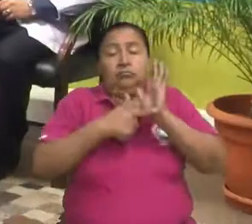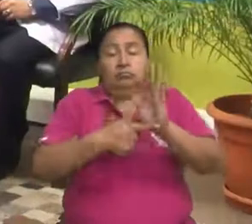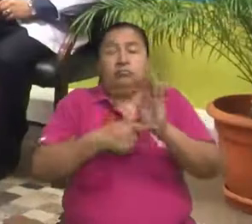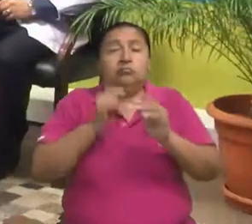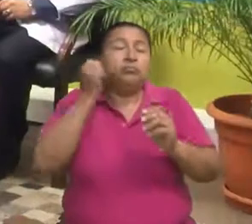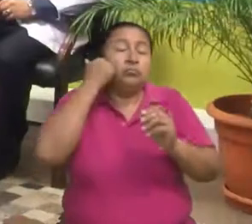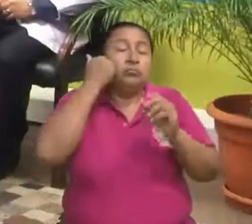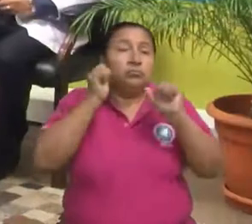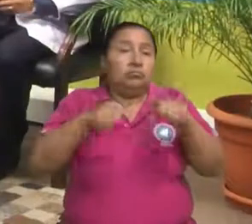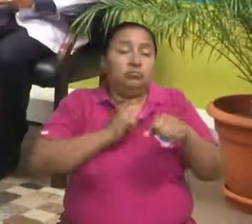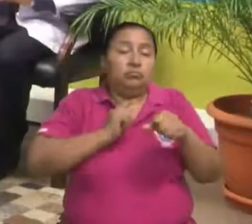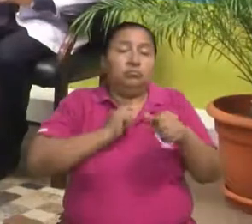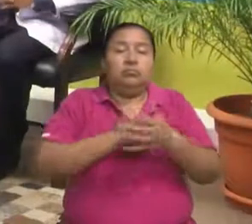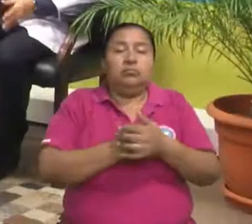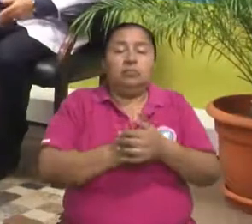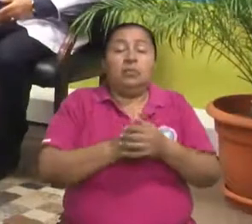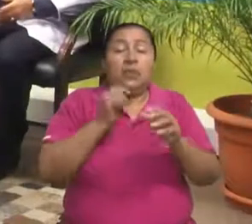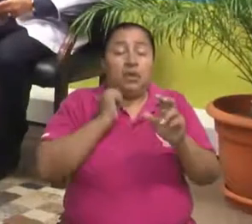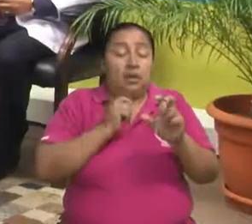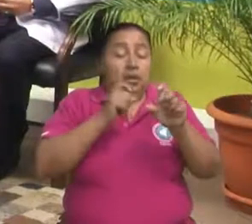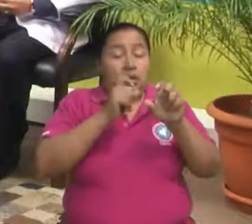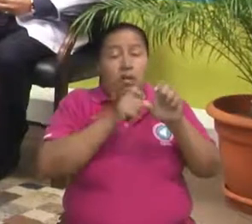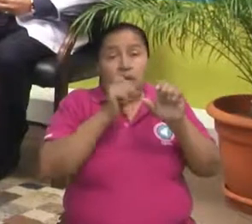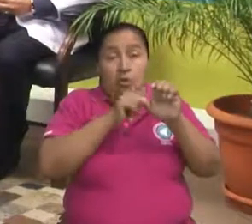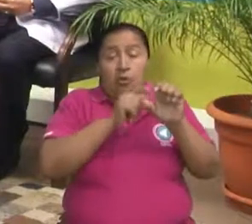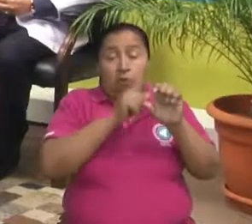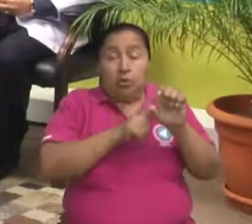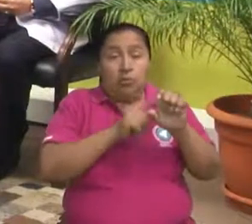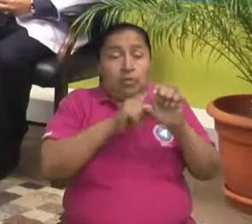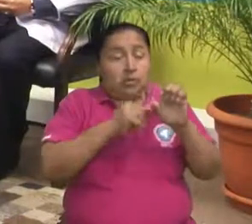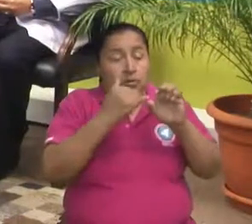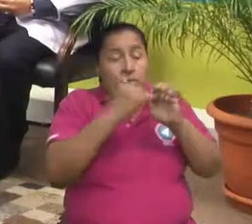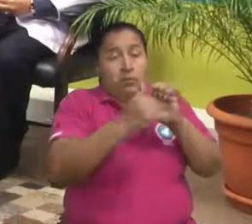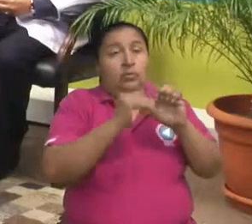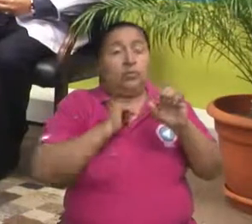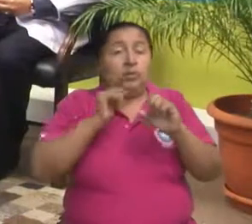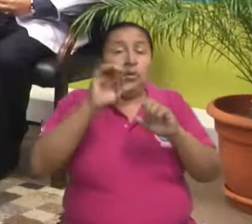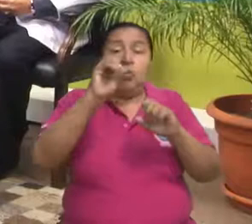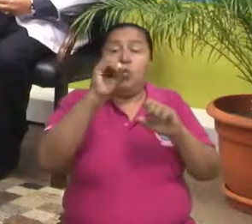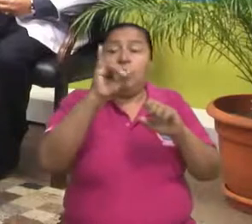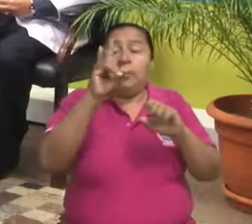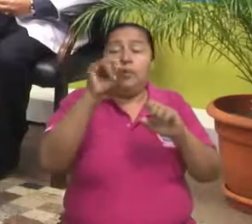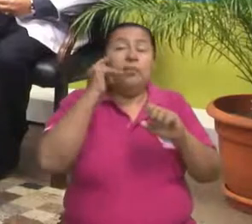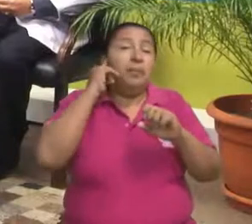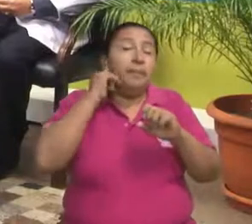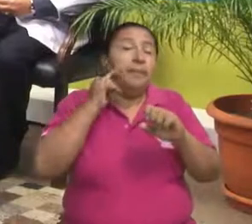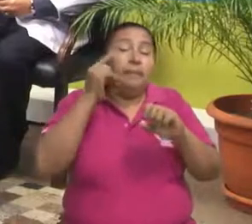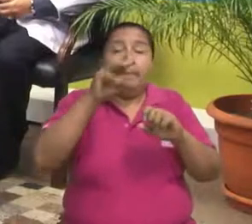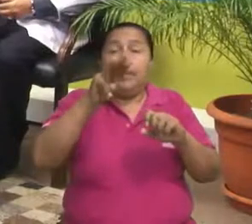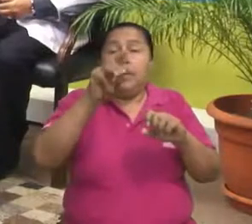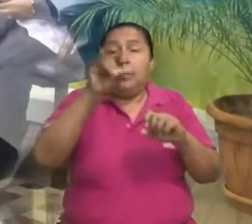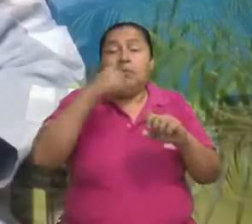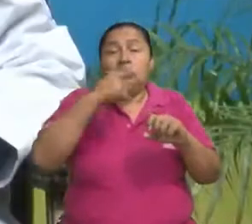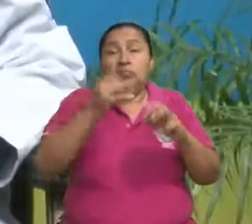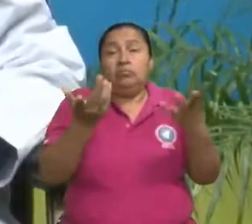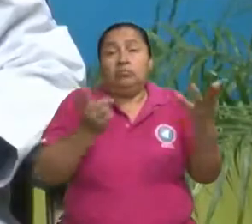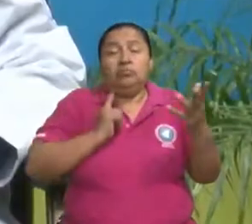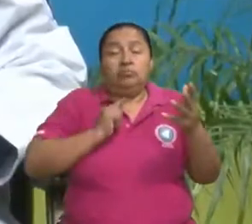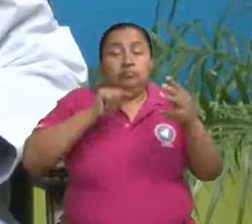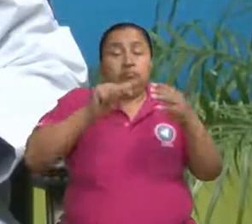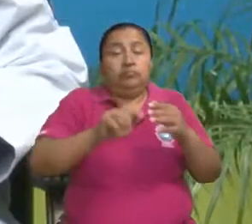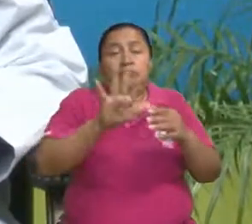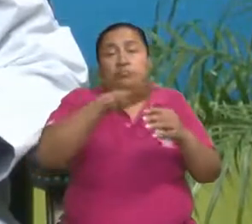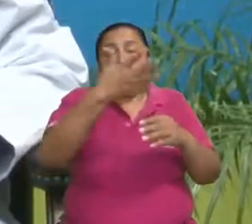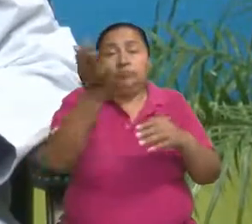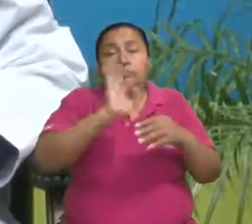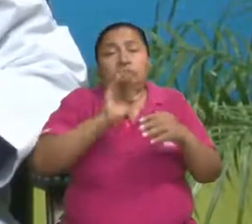oído? ¿En el oído medio o en el oído externo? En el oído medio y el oído externo. En el oído medio tenés otros